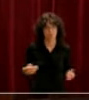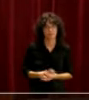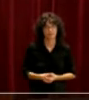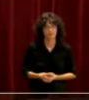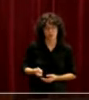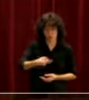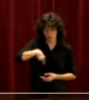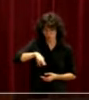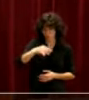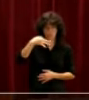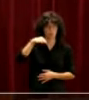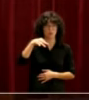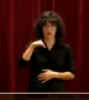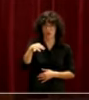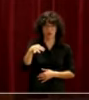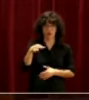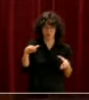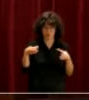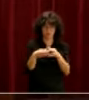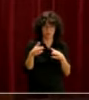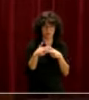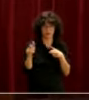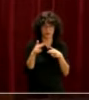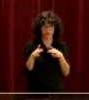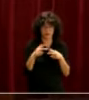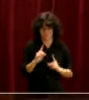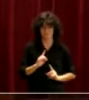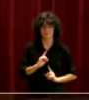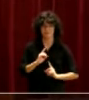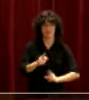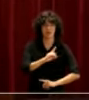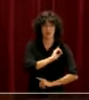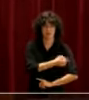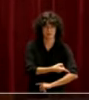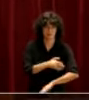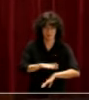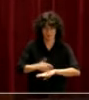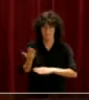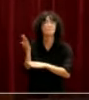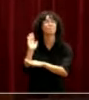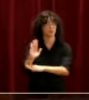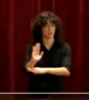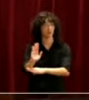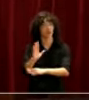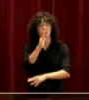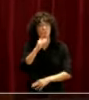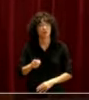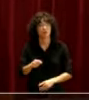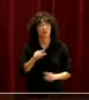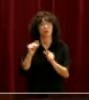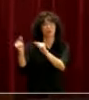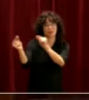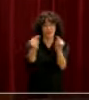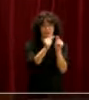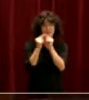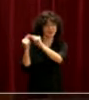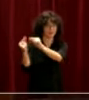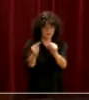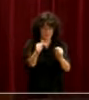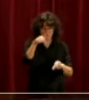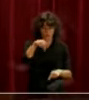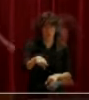formación política que se ha atrevido a traer esto aquí a este Parlamento. Por eso que hoy debatamos esta PNL es un hito